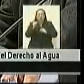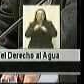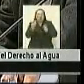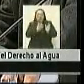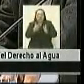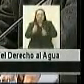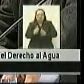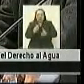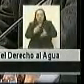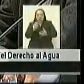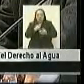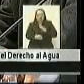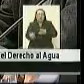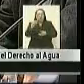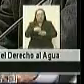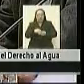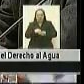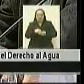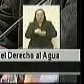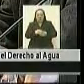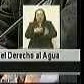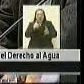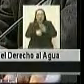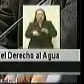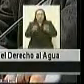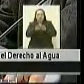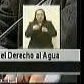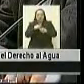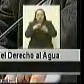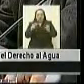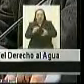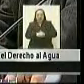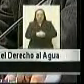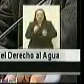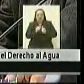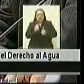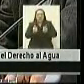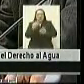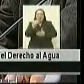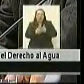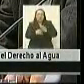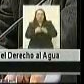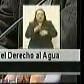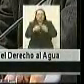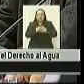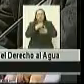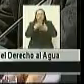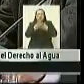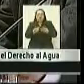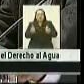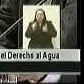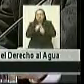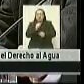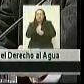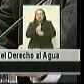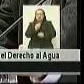enumerado, es decir, incorporado a la Carta Magna, nuestra Carta Política, con lo cual se reducen los márgenes de discrecionalidad